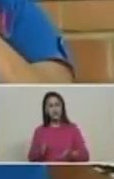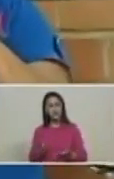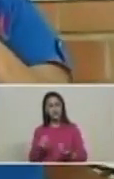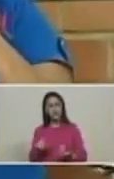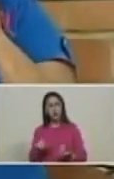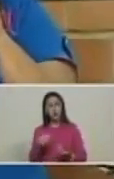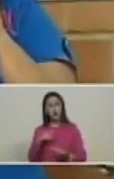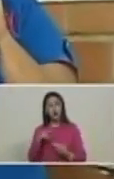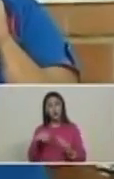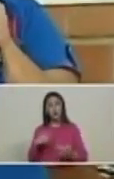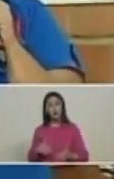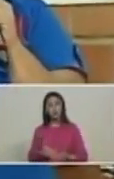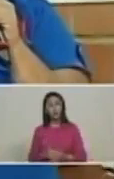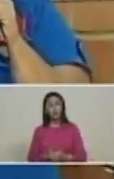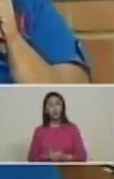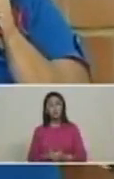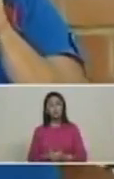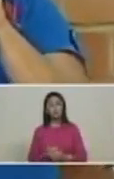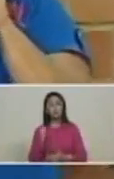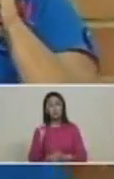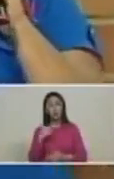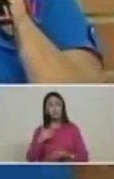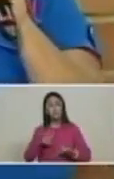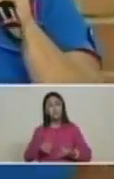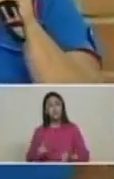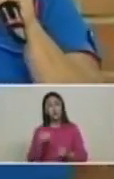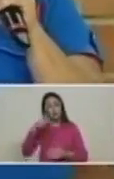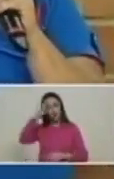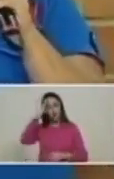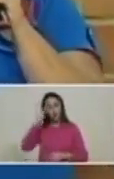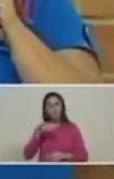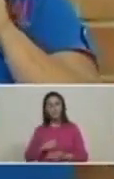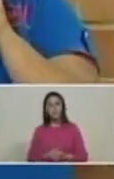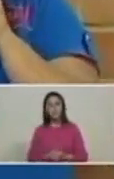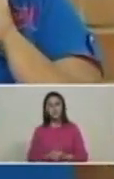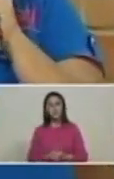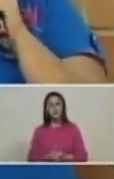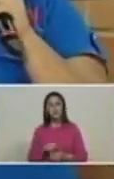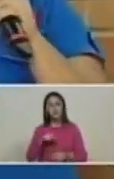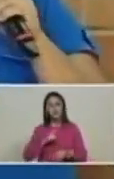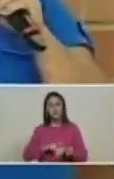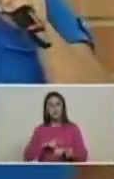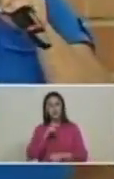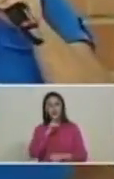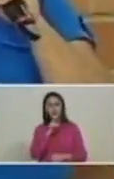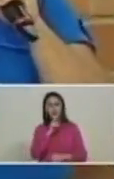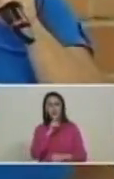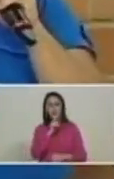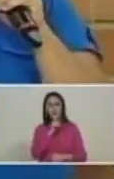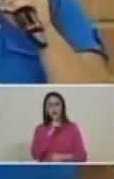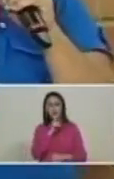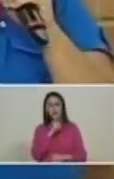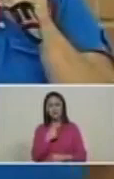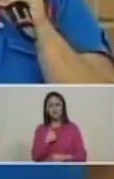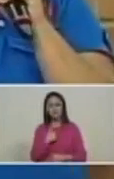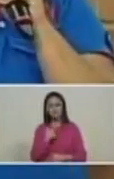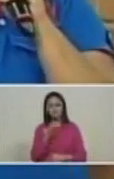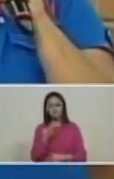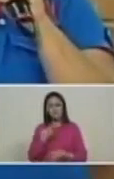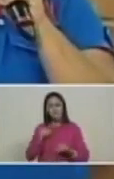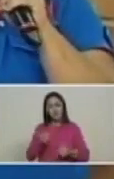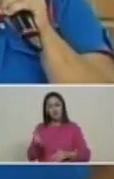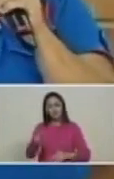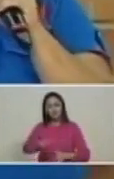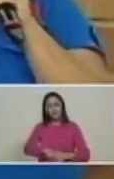de revolución? En este momento tan fuerte que nos ha tocado a todos. Bueno, a mí me tocó como madre perder a Robert y hoy